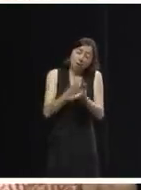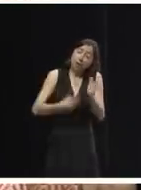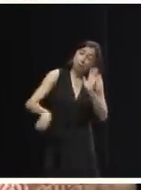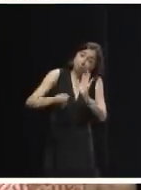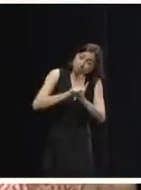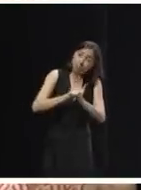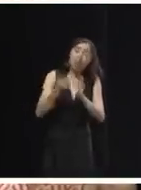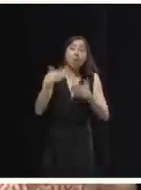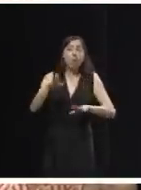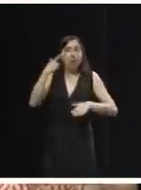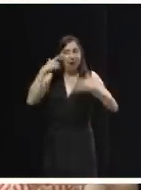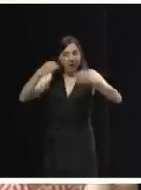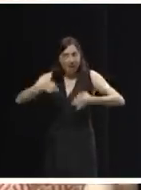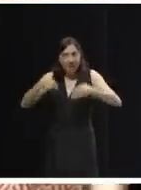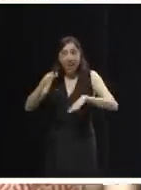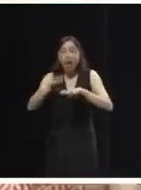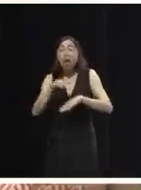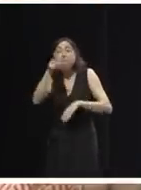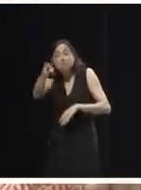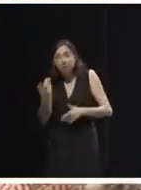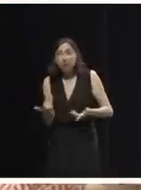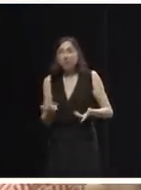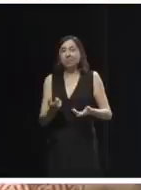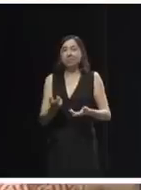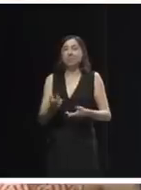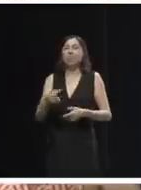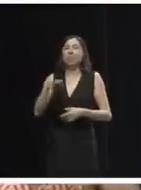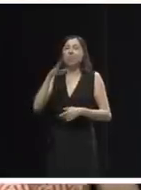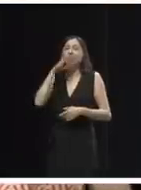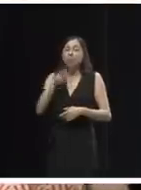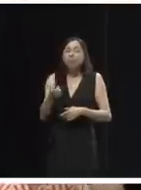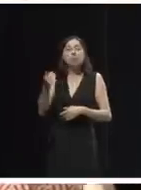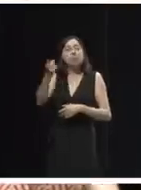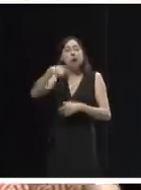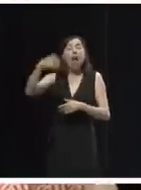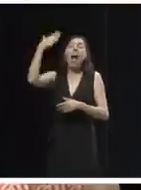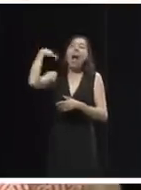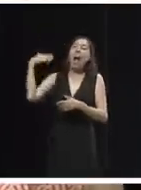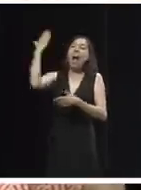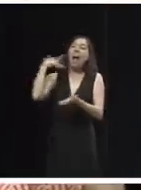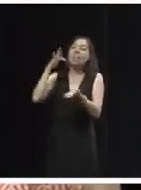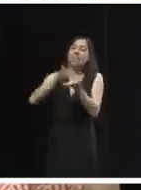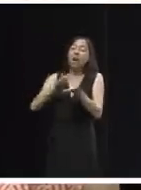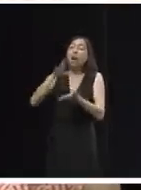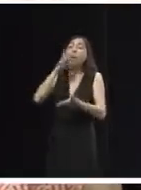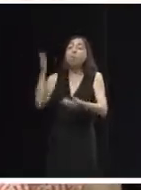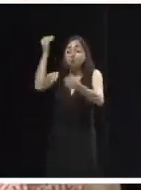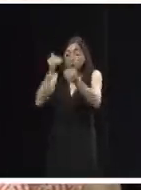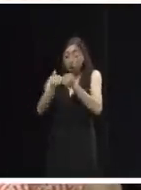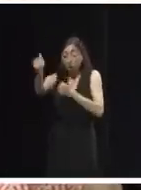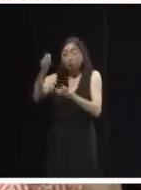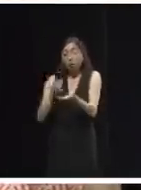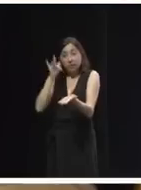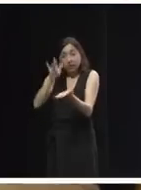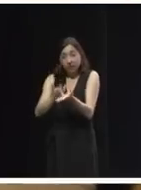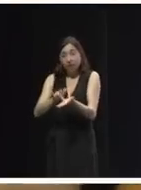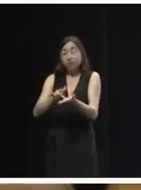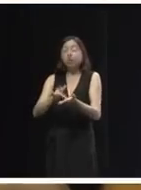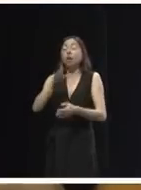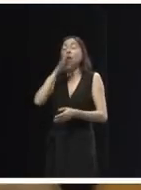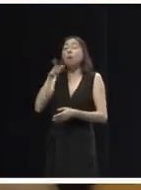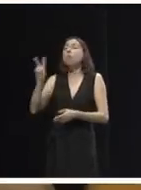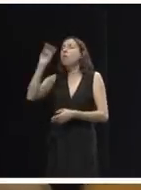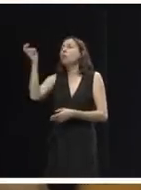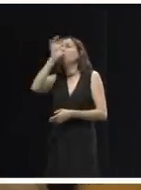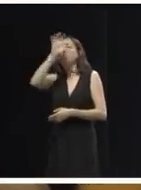por ti, ¿eh? Es por ella, por los que estuvieron, por los que están, por los que vienen, por el futuro de este país. Hay